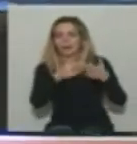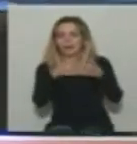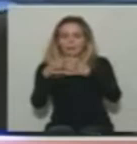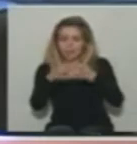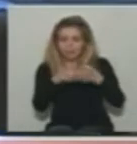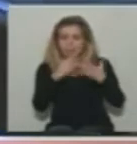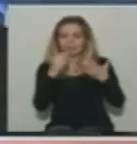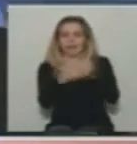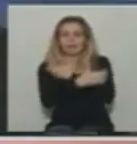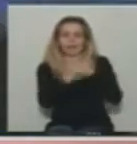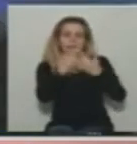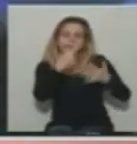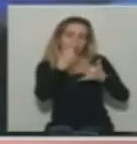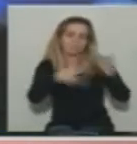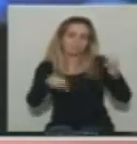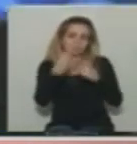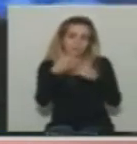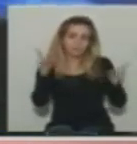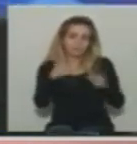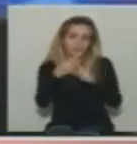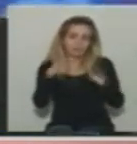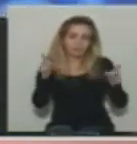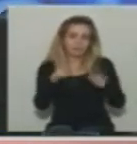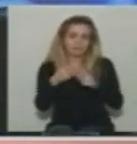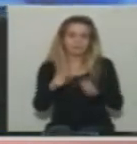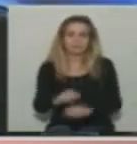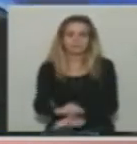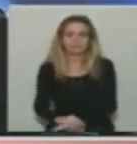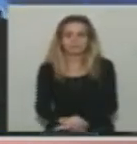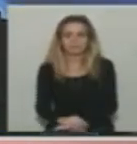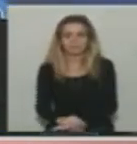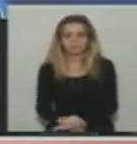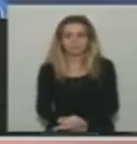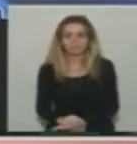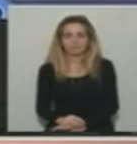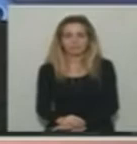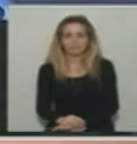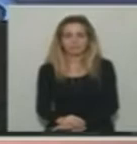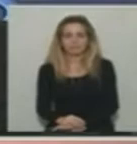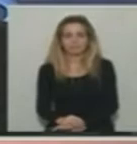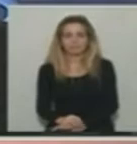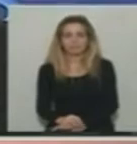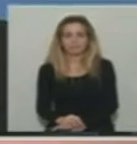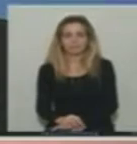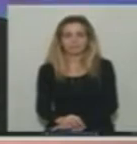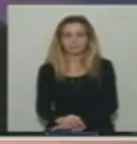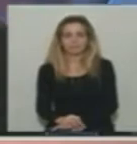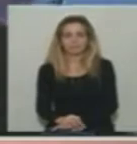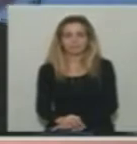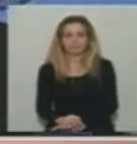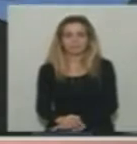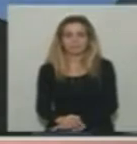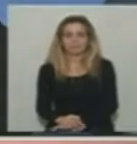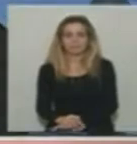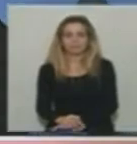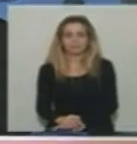atasca la plaza, arrasa por Cristina, ¿no? Massa tratará, marcará las cartas, rayará la cancha, ganará para